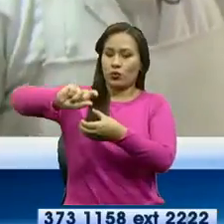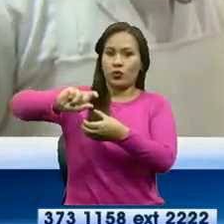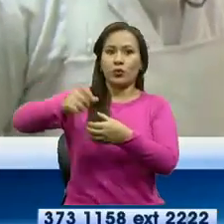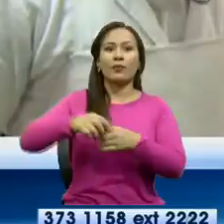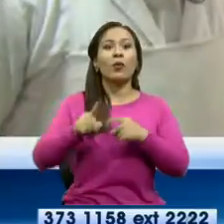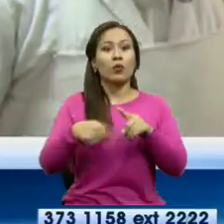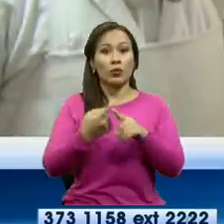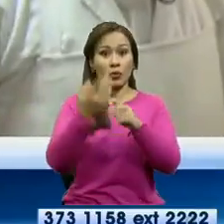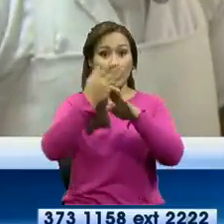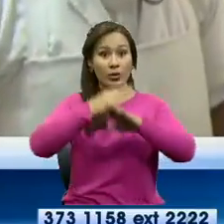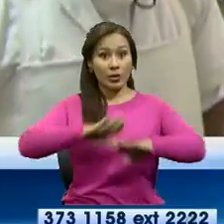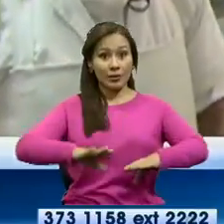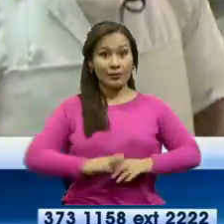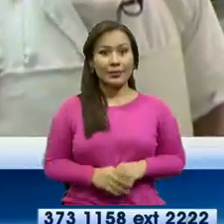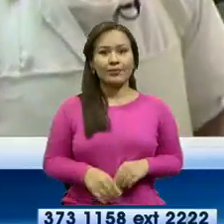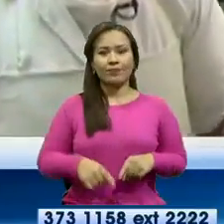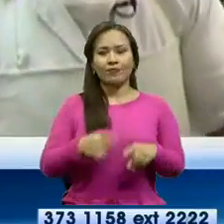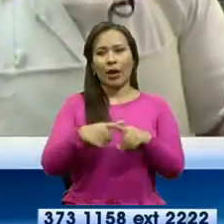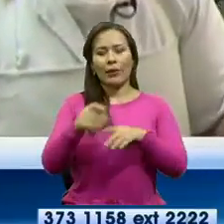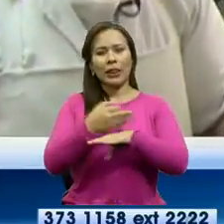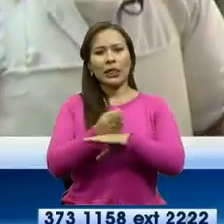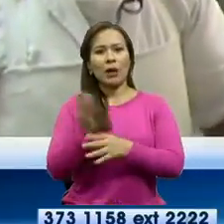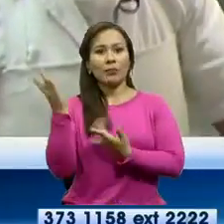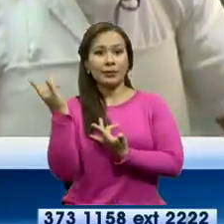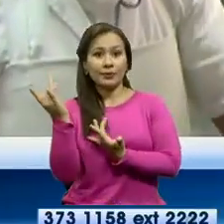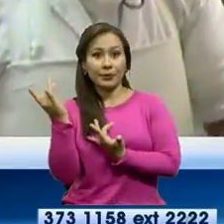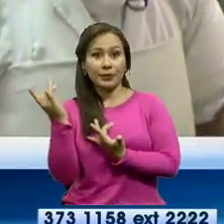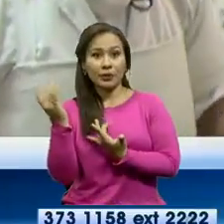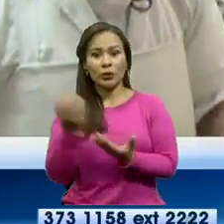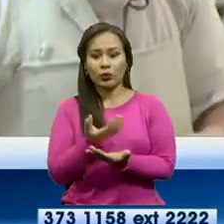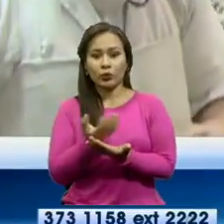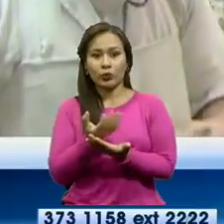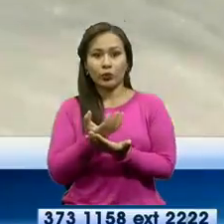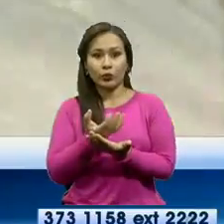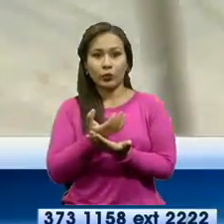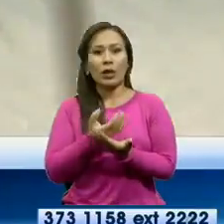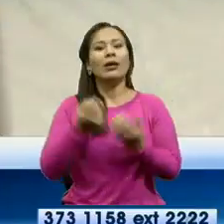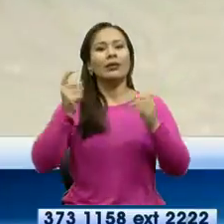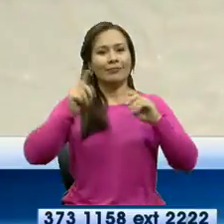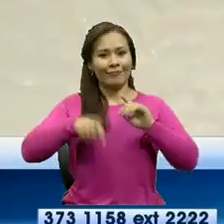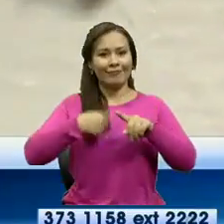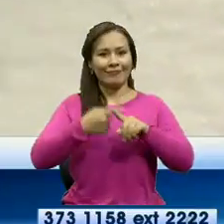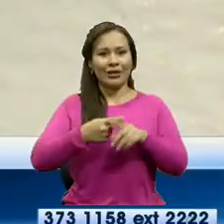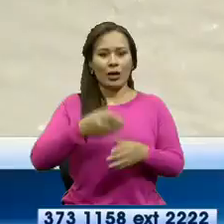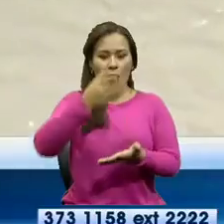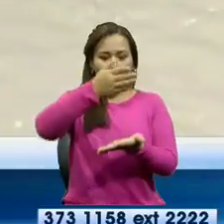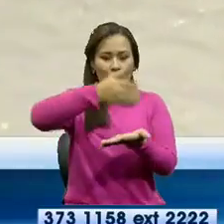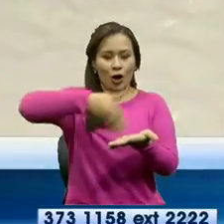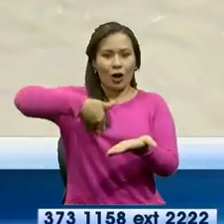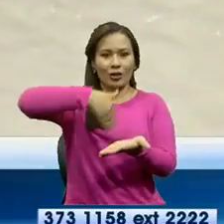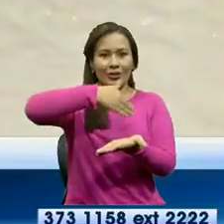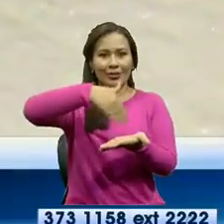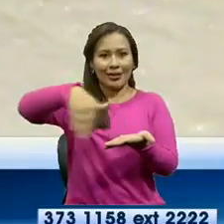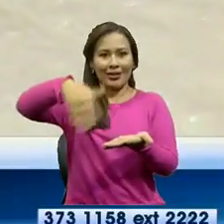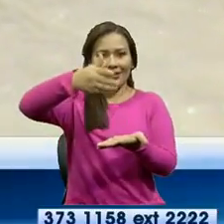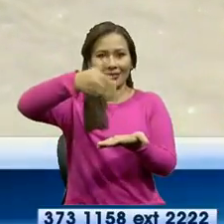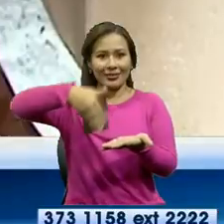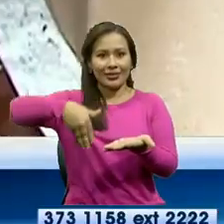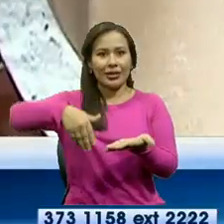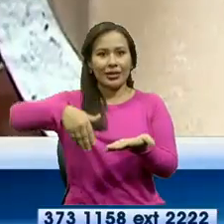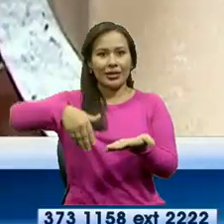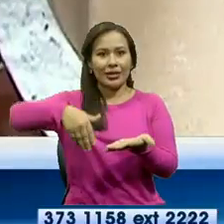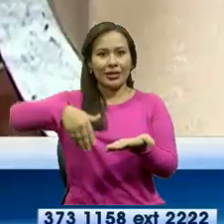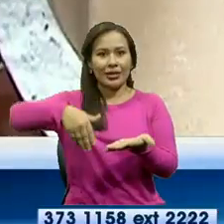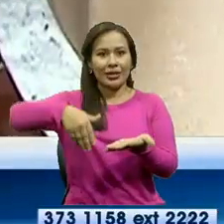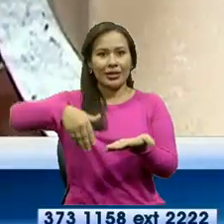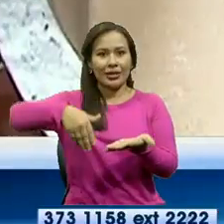Una vez que ha pasado el tiempo prudente para coagular la leche, empezamos a hacer el corte. Con este corte lo que hacemos es separar